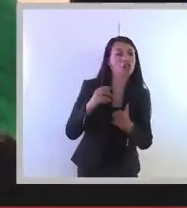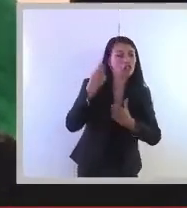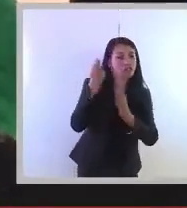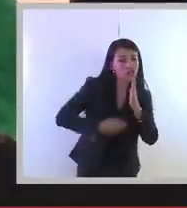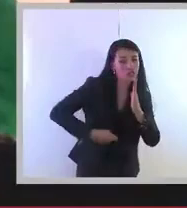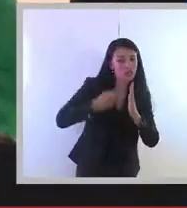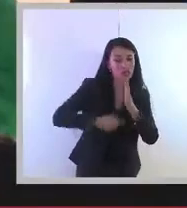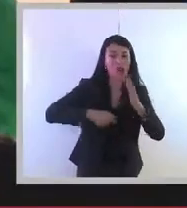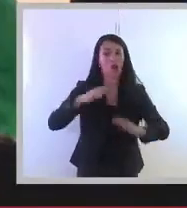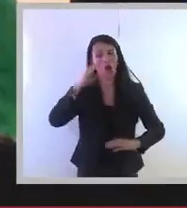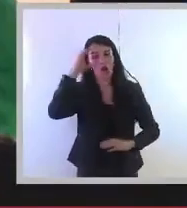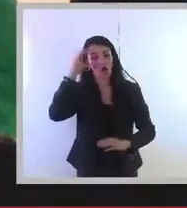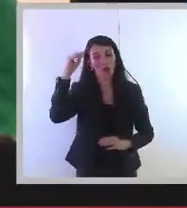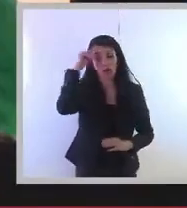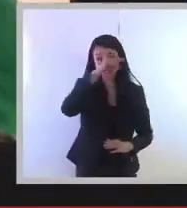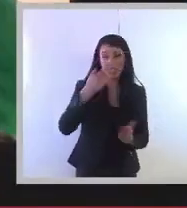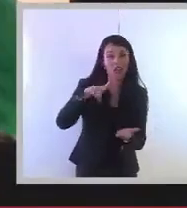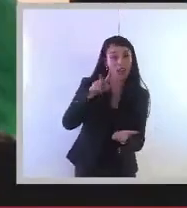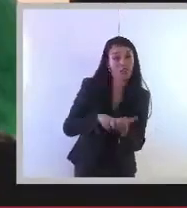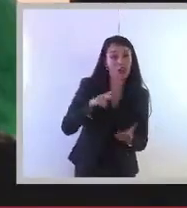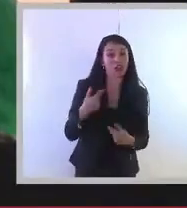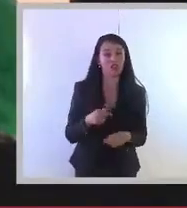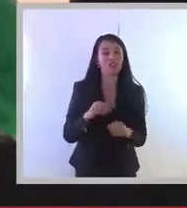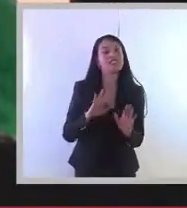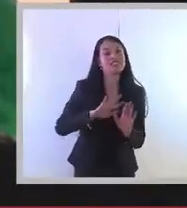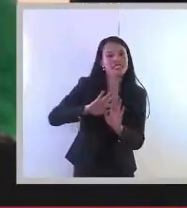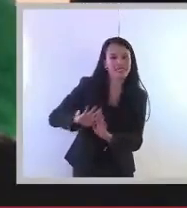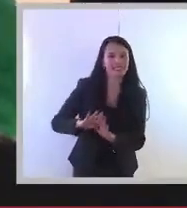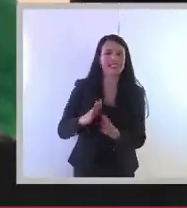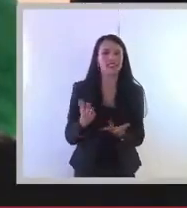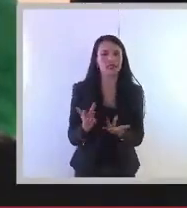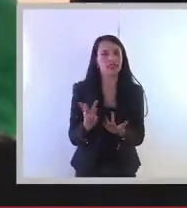el presidente de la República este fin de semana.